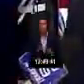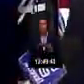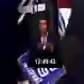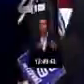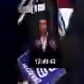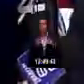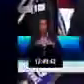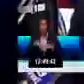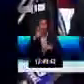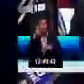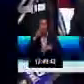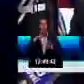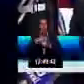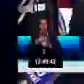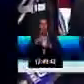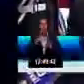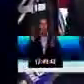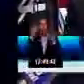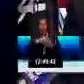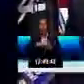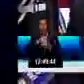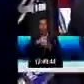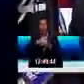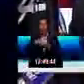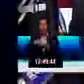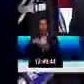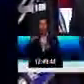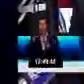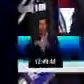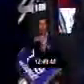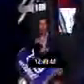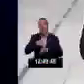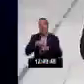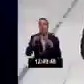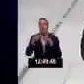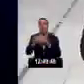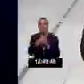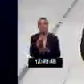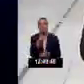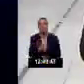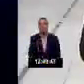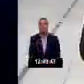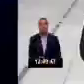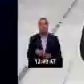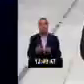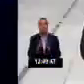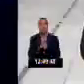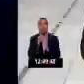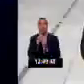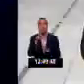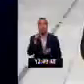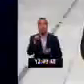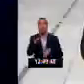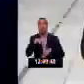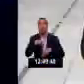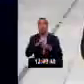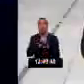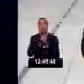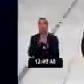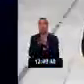una resolución de mayoría se evita la recolección de firmas, se ahorra tiempo y se ahorra recursos. Bien, ese pedido no tuvo acogida de